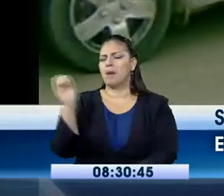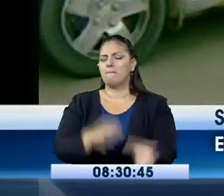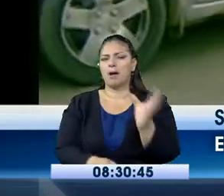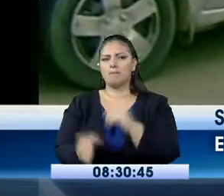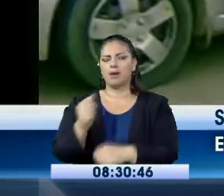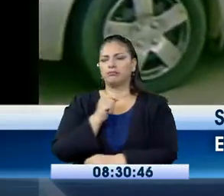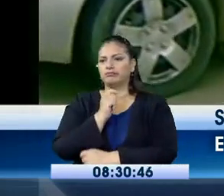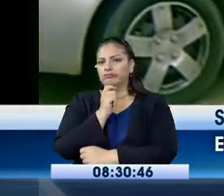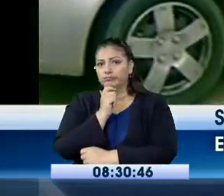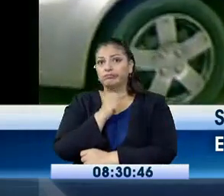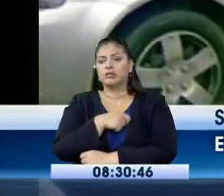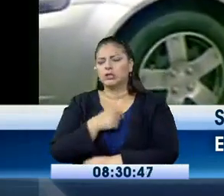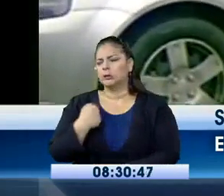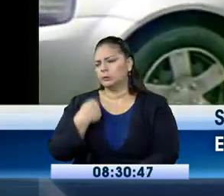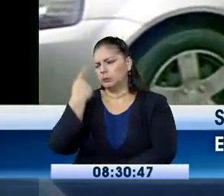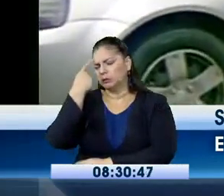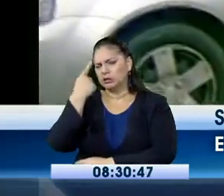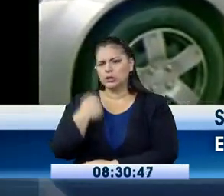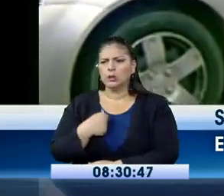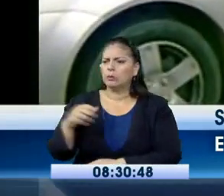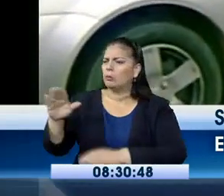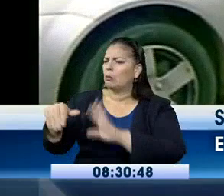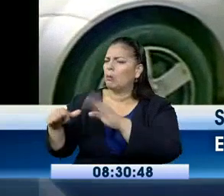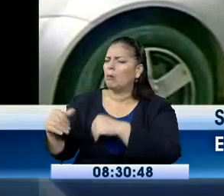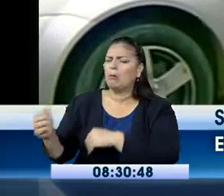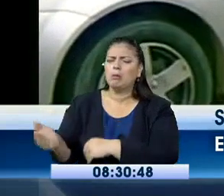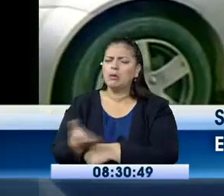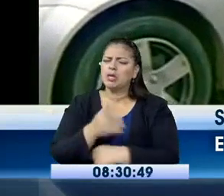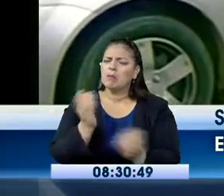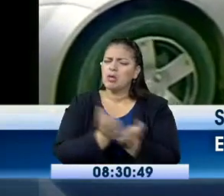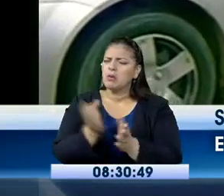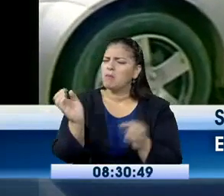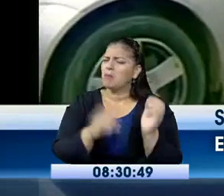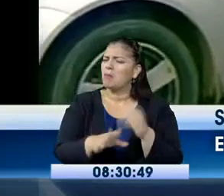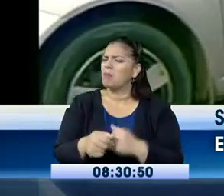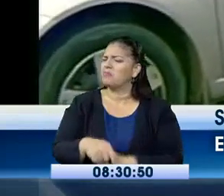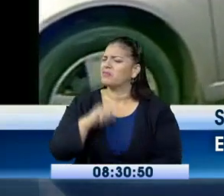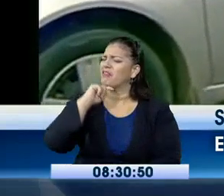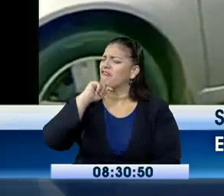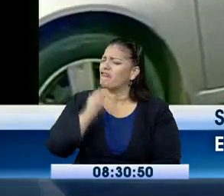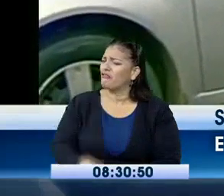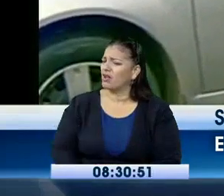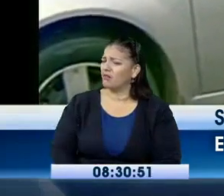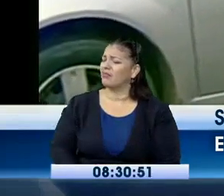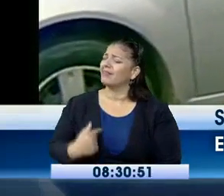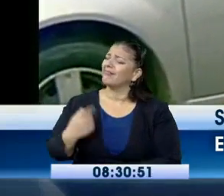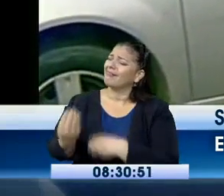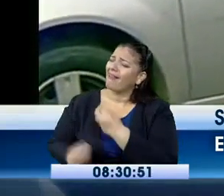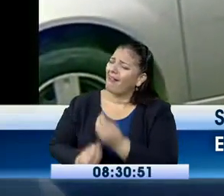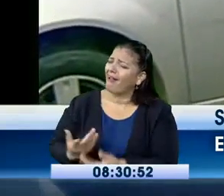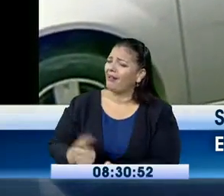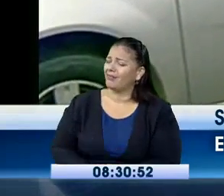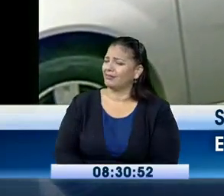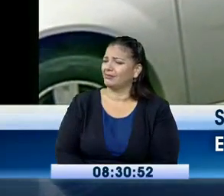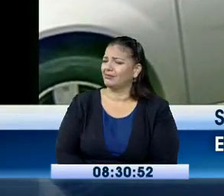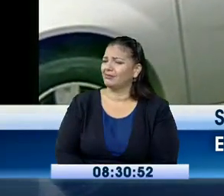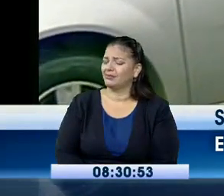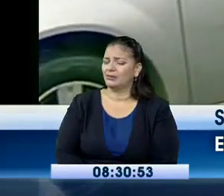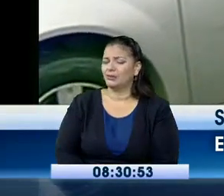todo esto. Como usted verá, esto aquí no es vereda, esto aquí era todo horrible, feo. Esta pavimentación que vemos la han hecho ustedes. Sí,